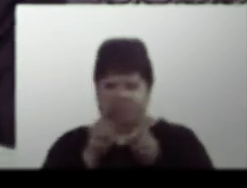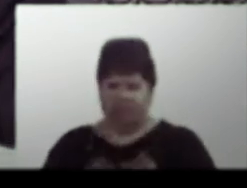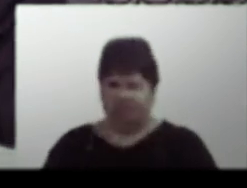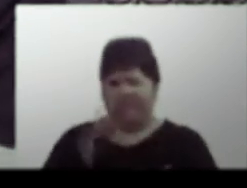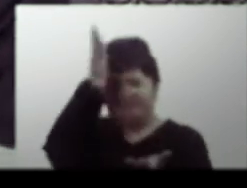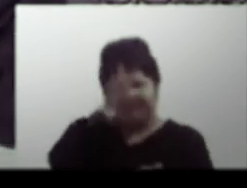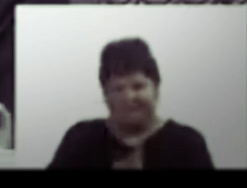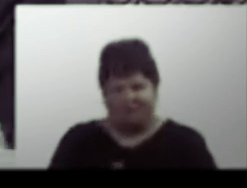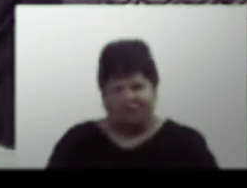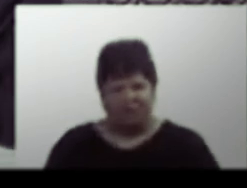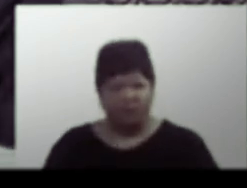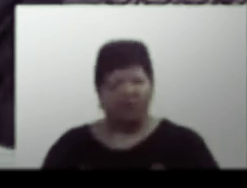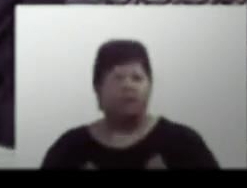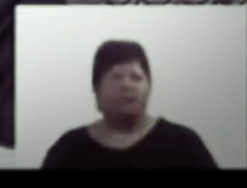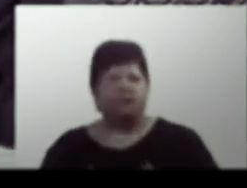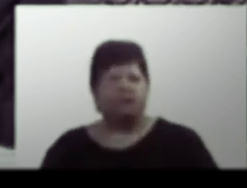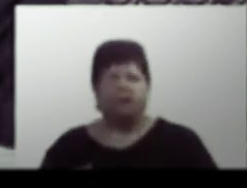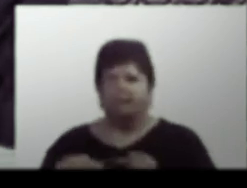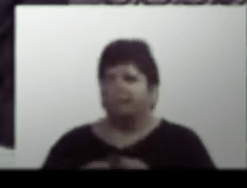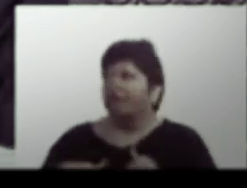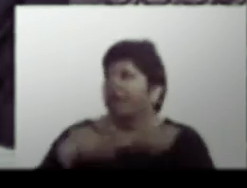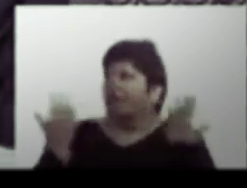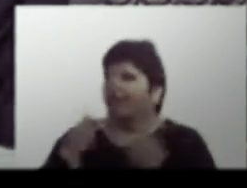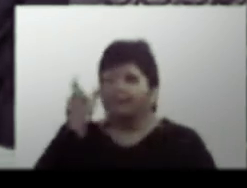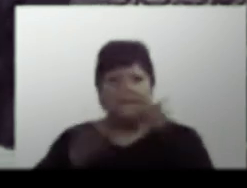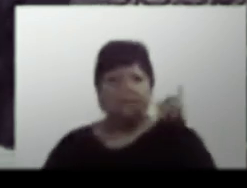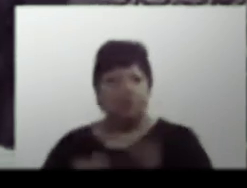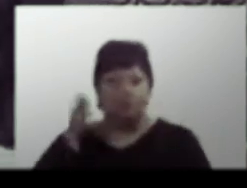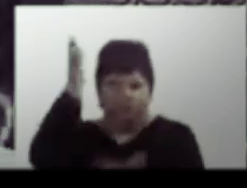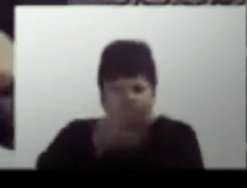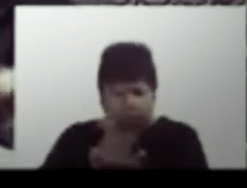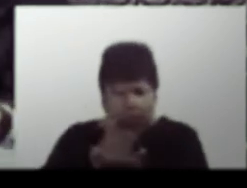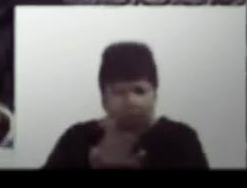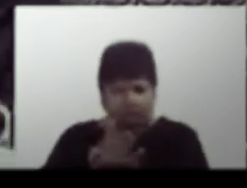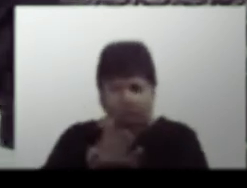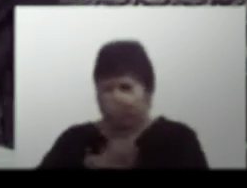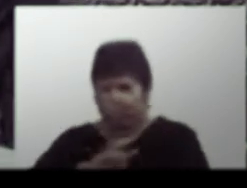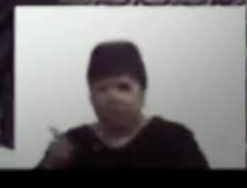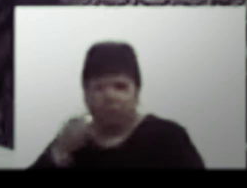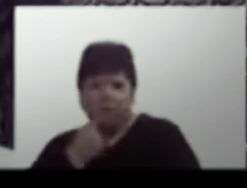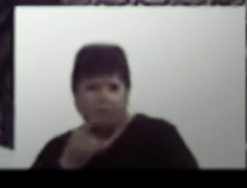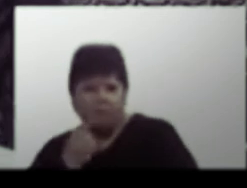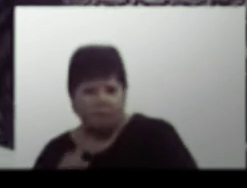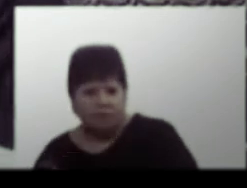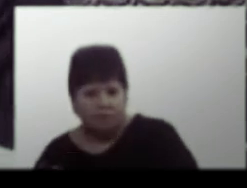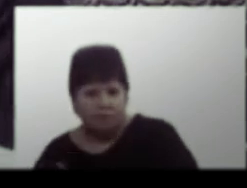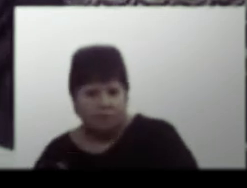sus sanciones, y resulta que se le aplican a cualquier hijo vecino y no se le aplican a los políticos.